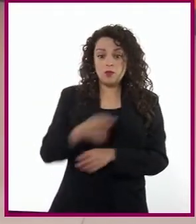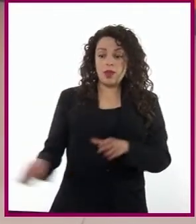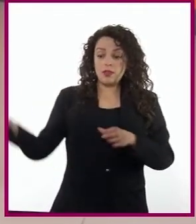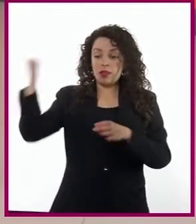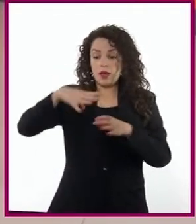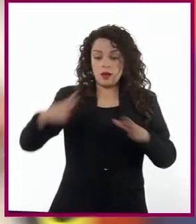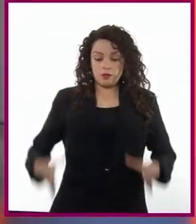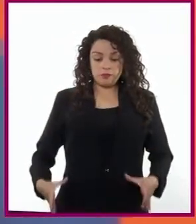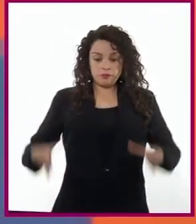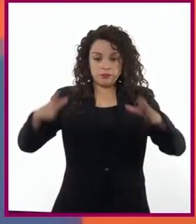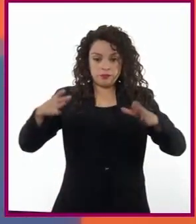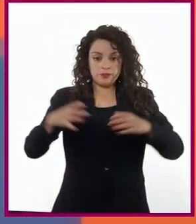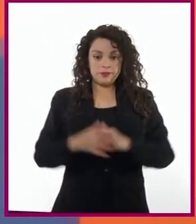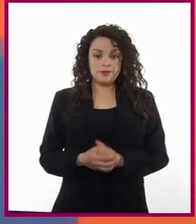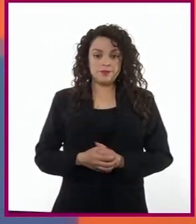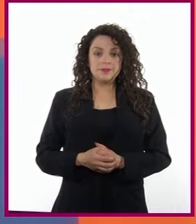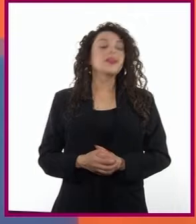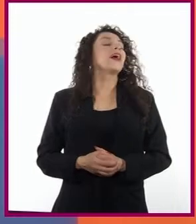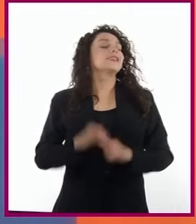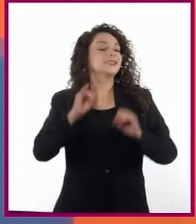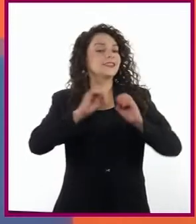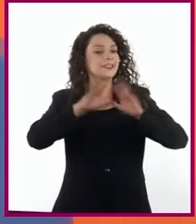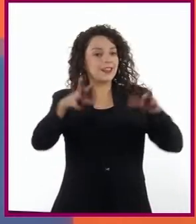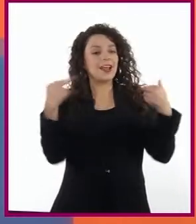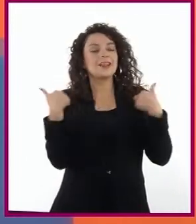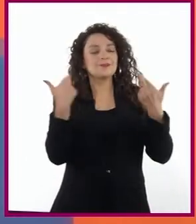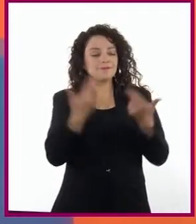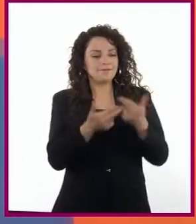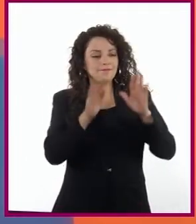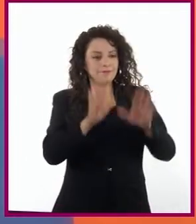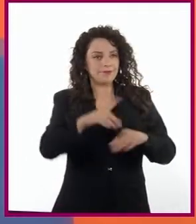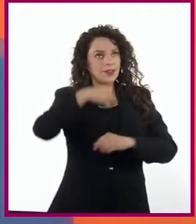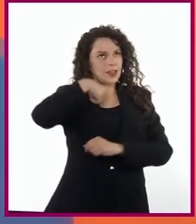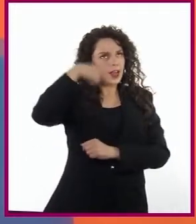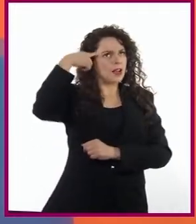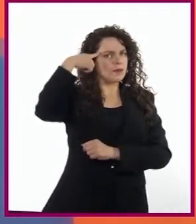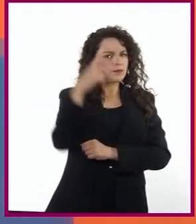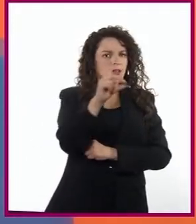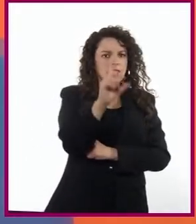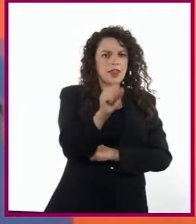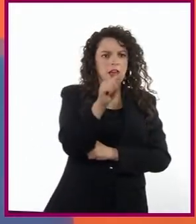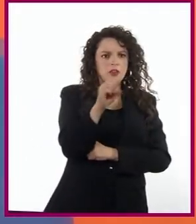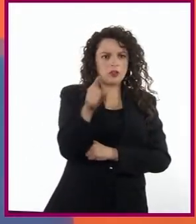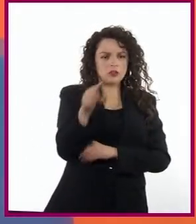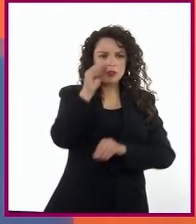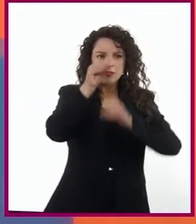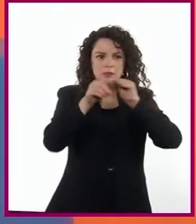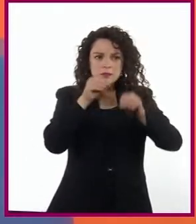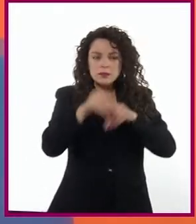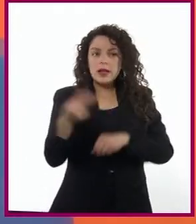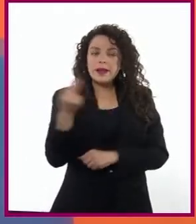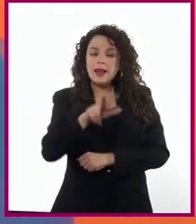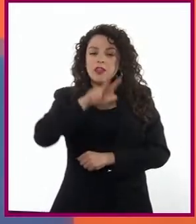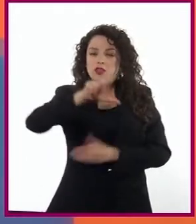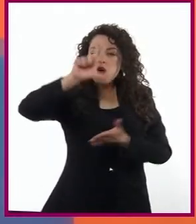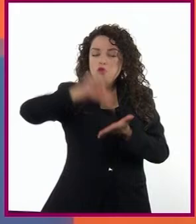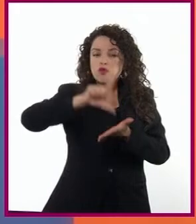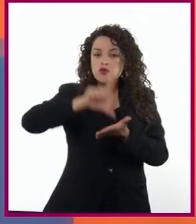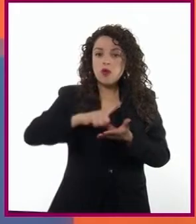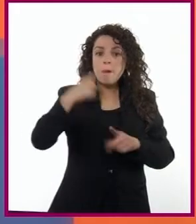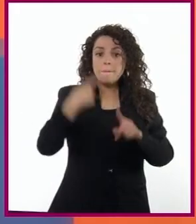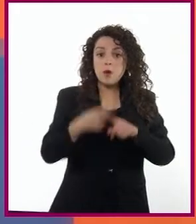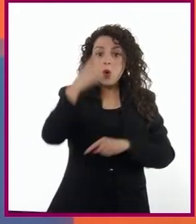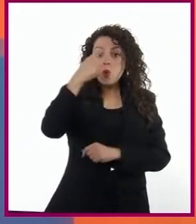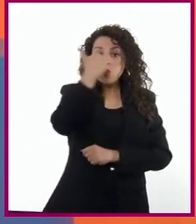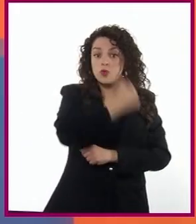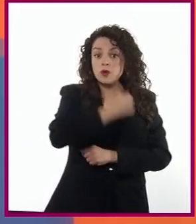pecera? Claro que sí, profesor. Tomando en cuenta los datos del problema, se requieren 18 litros por cada